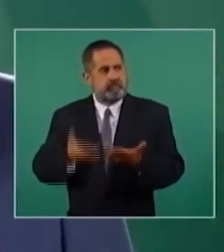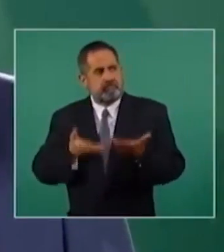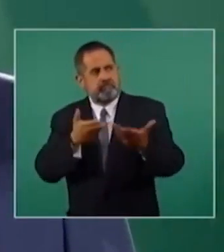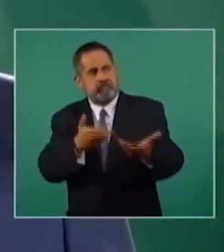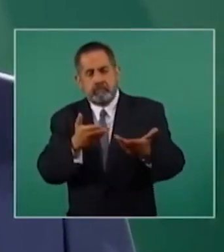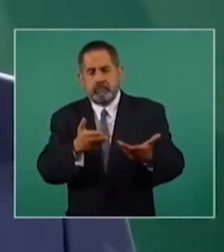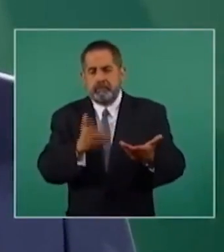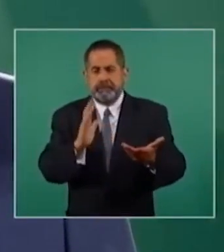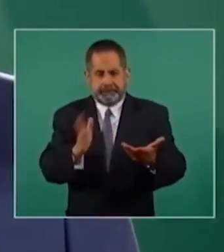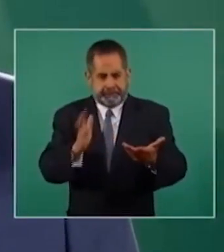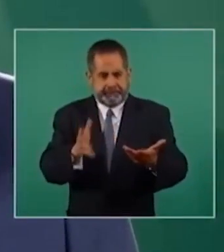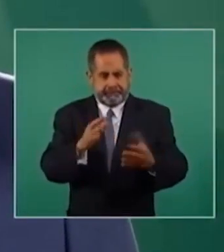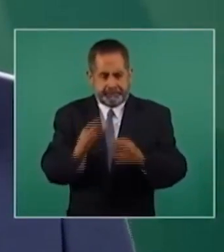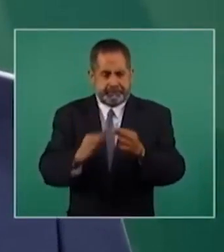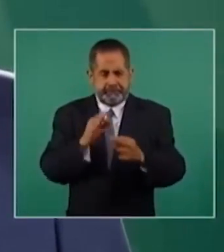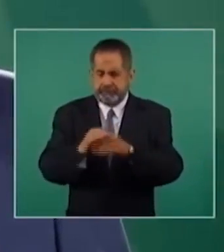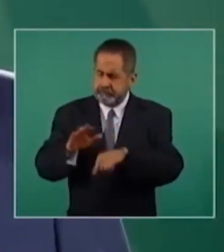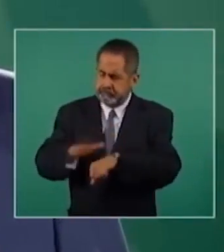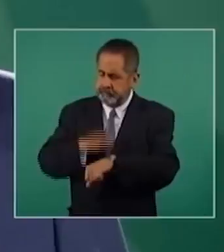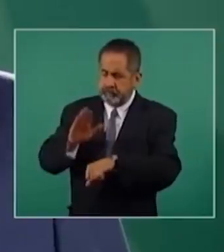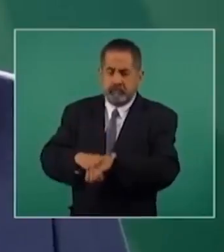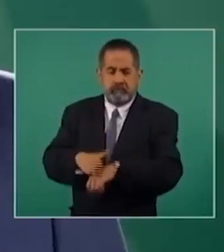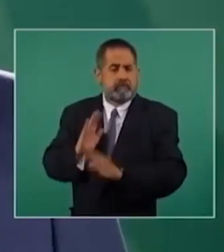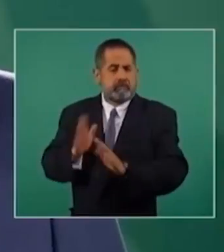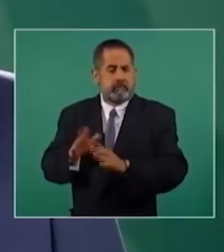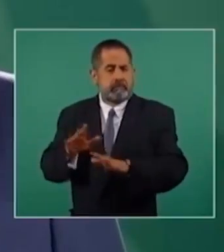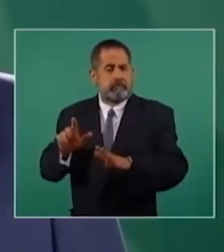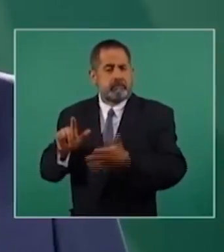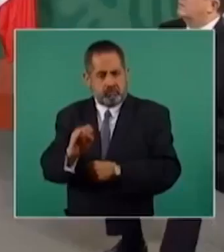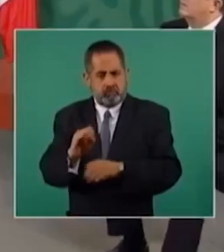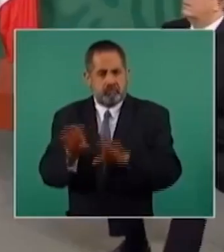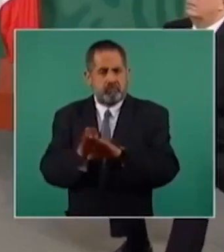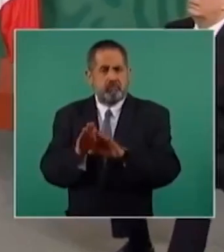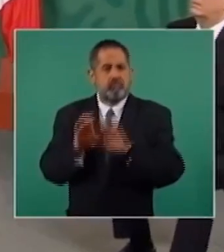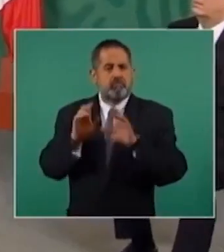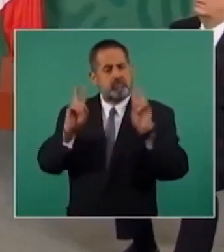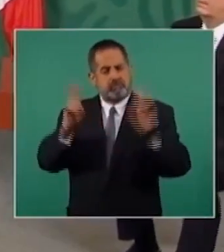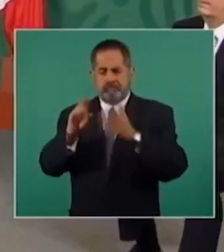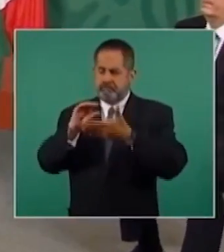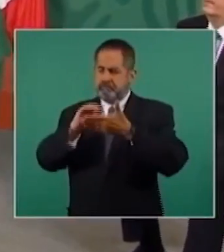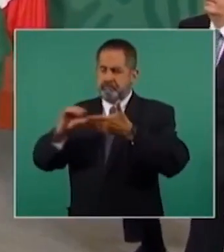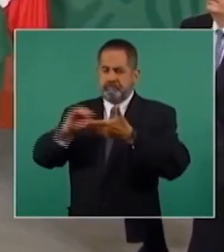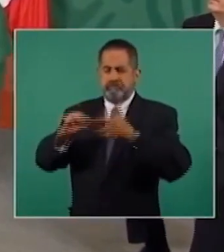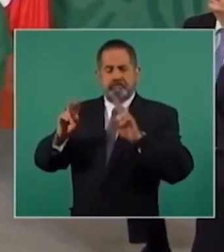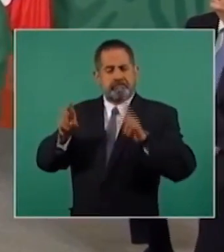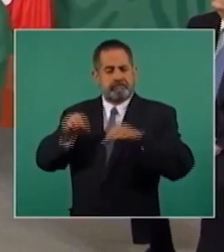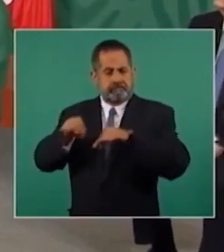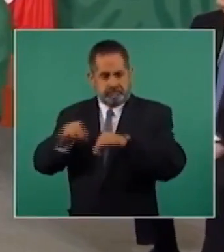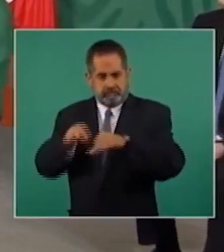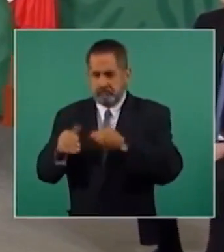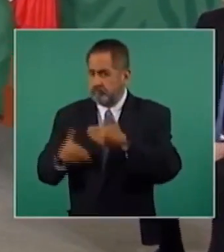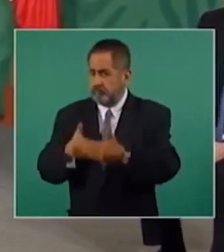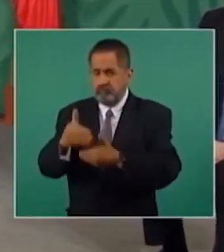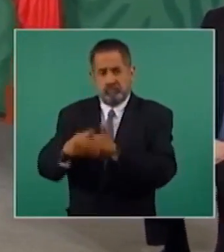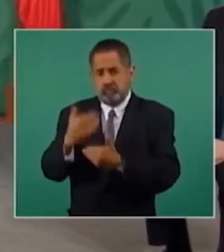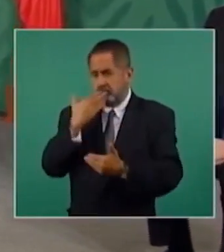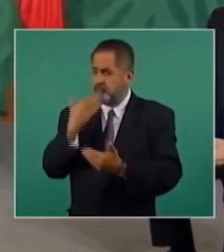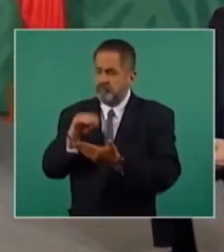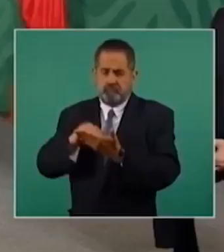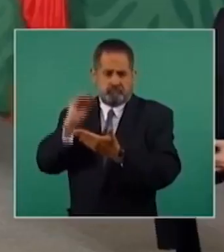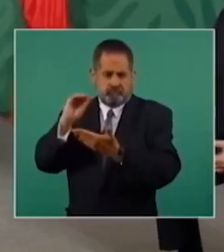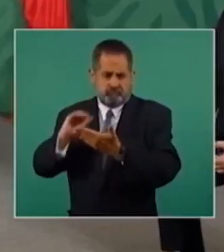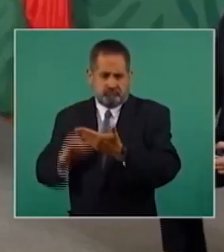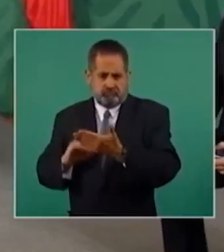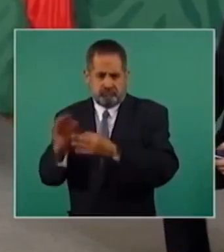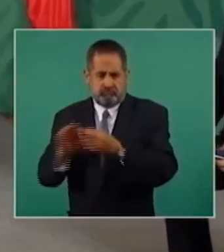Obrador aseguró el miércoles que su reunión con la vicepresidenta estadounidense Kamala Harris fue muy benéfica para ambos países, en la que se marcó una nueva